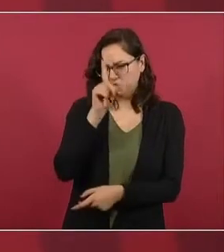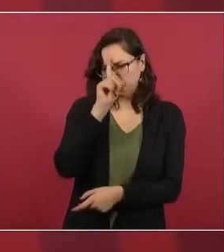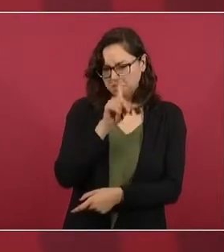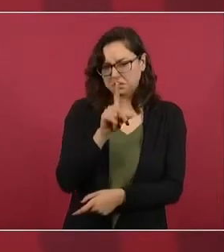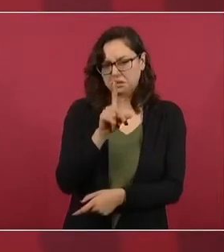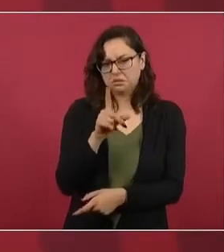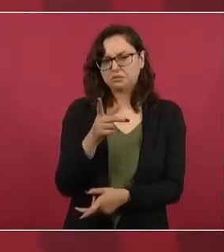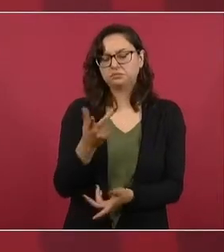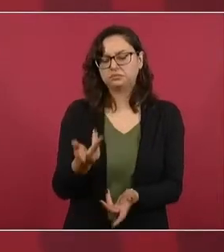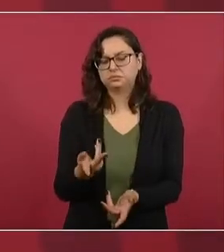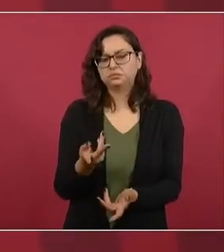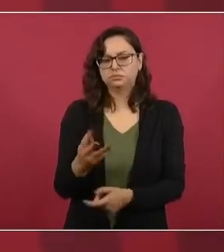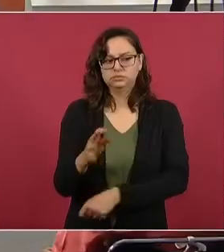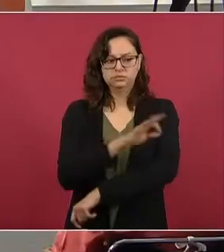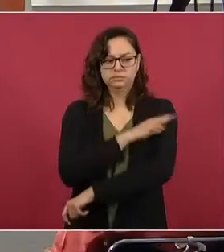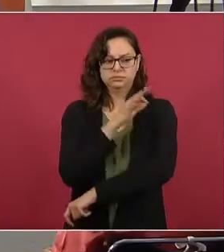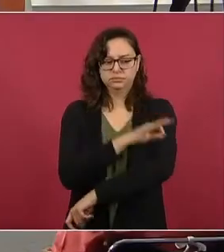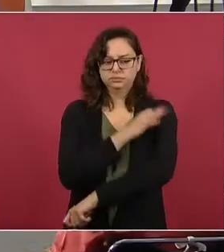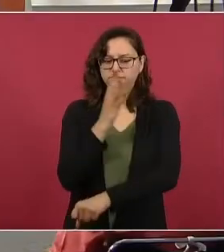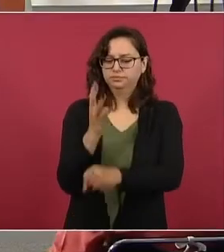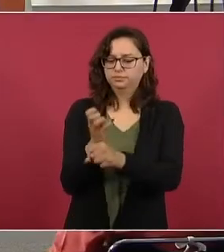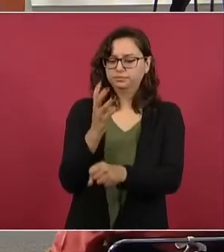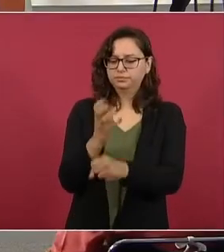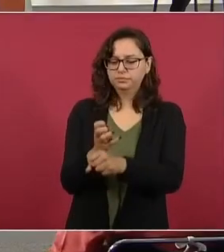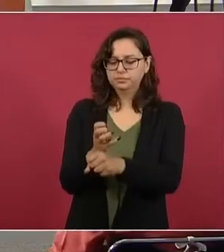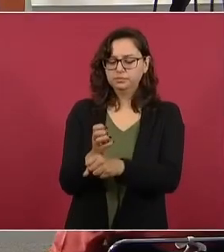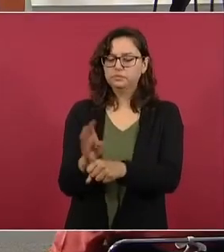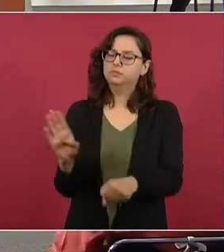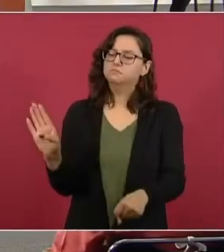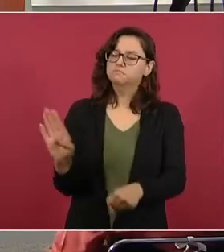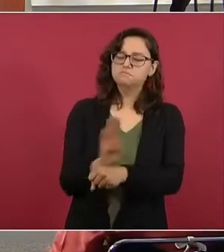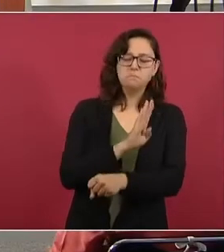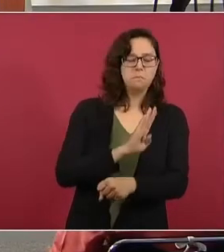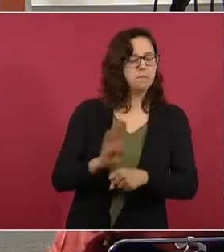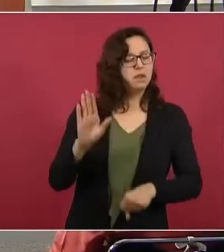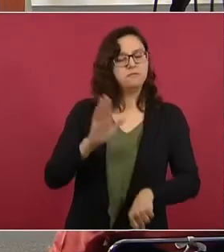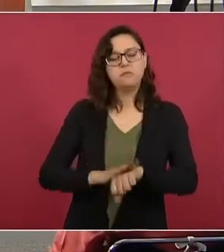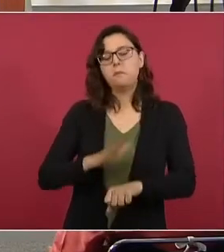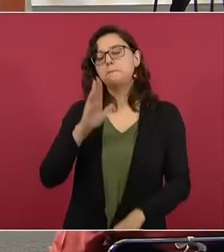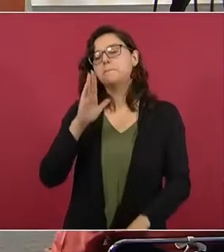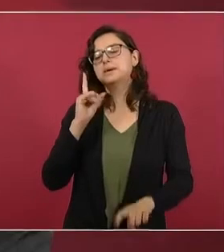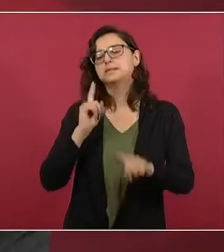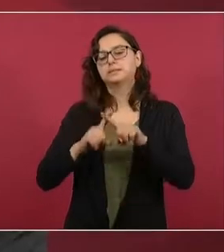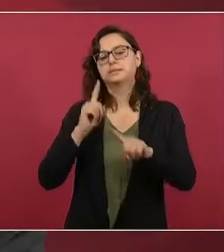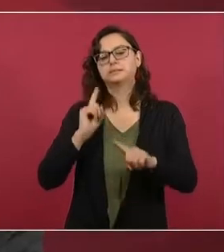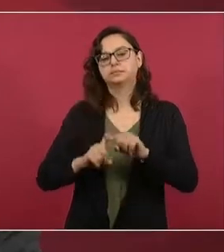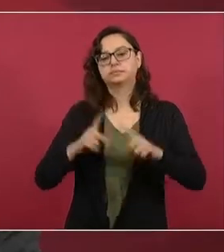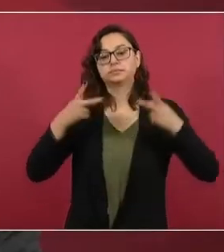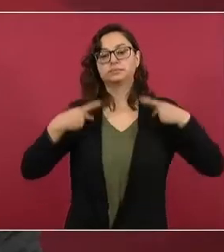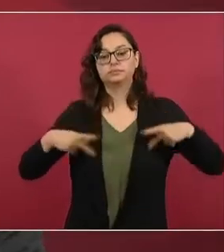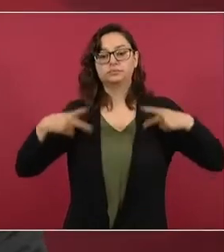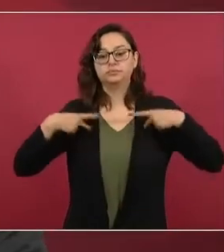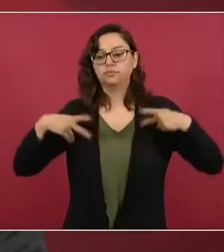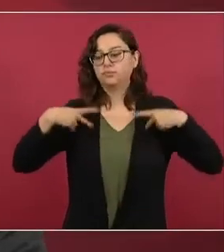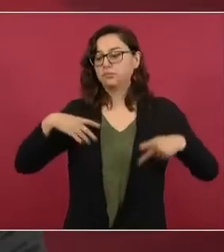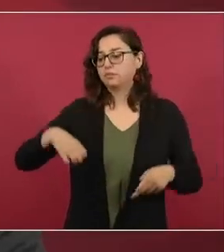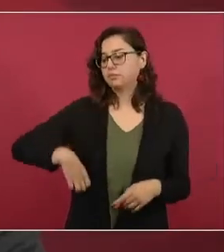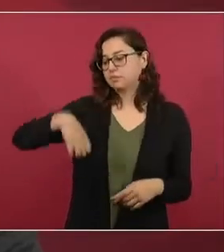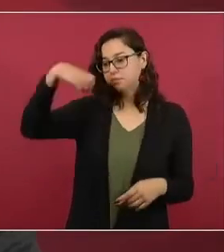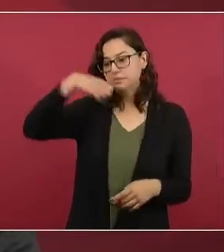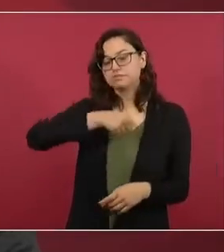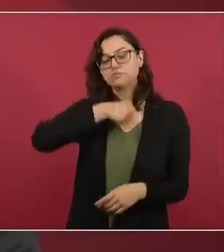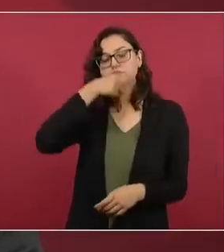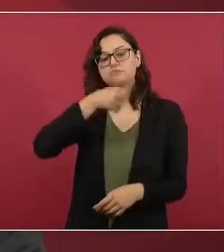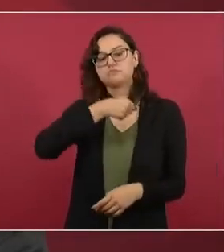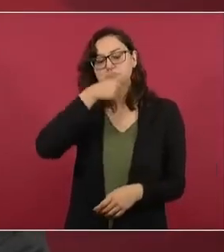quien se beneficiaría más de una cuarta dosis son las personas adultas mayores. La razón es